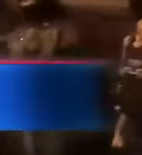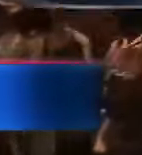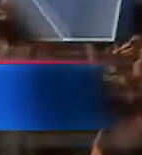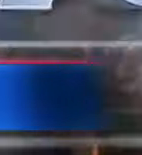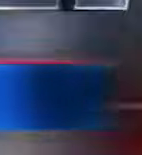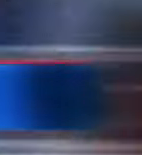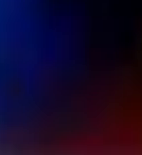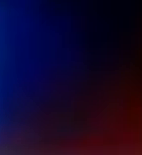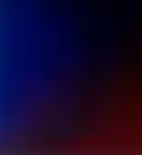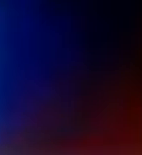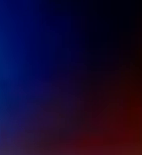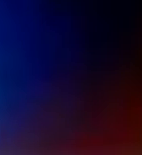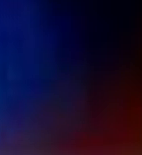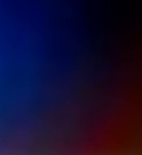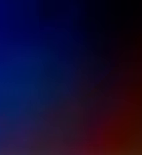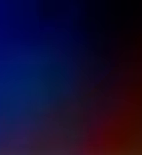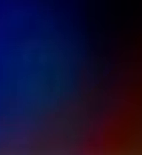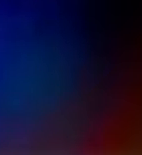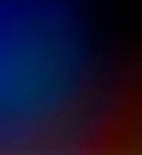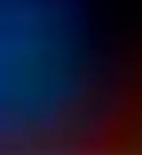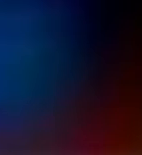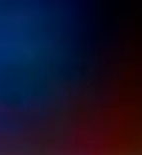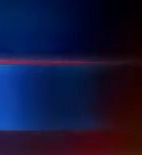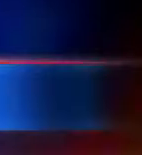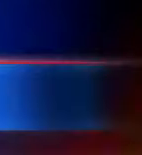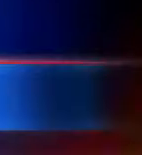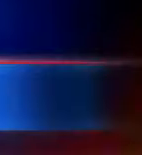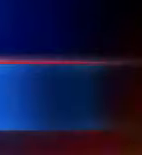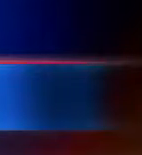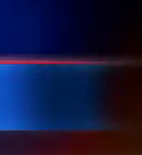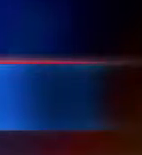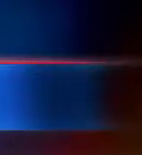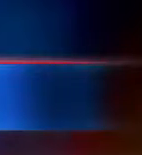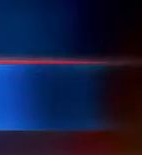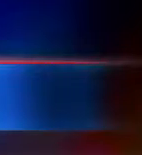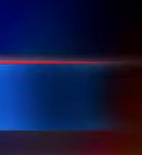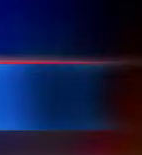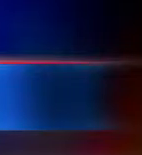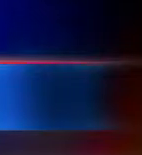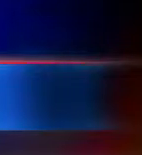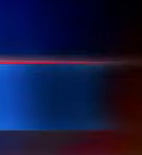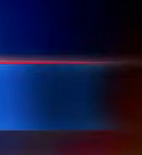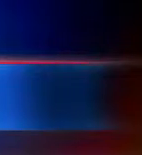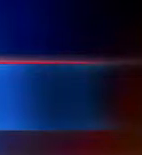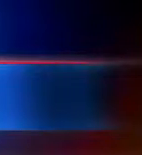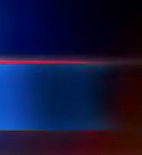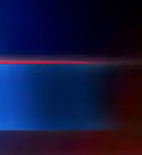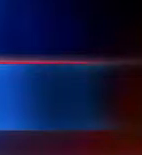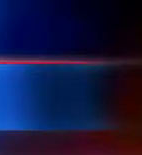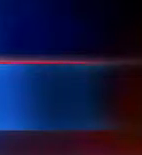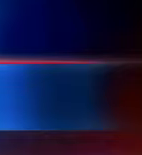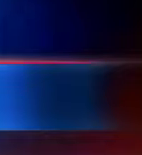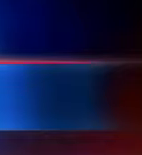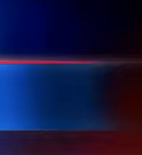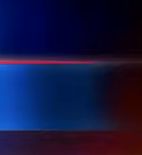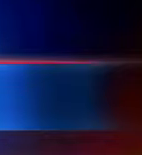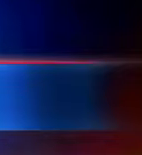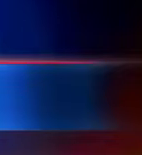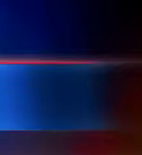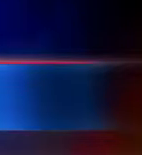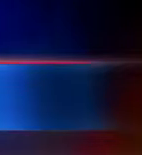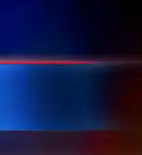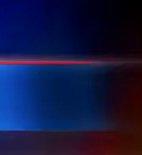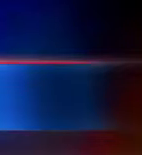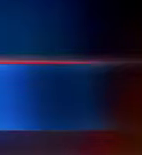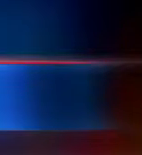detalles. En deportes, expectativa por la llegada de Fluminense para la primera final de la